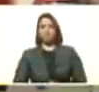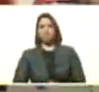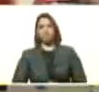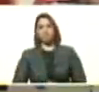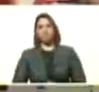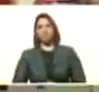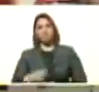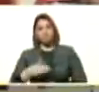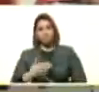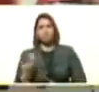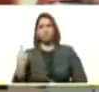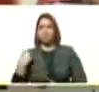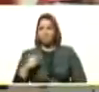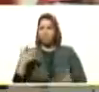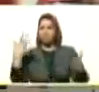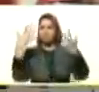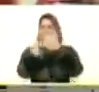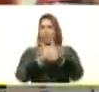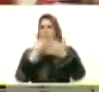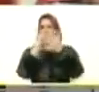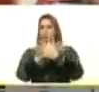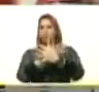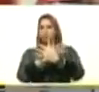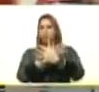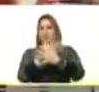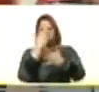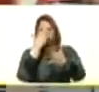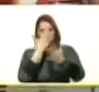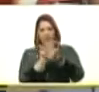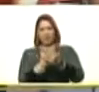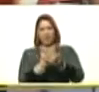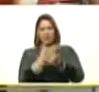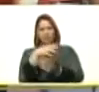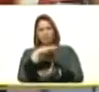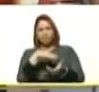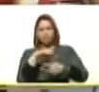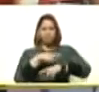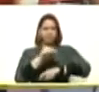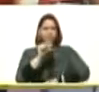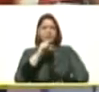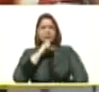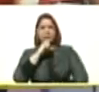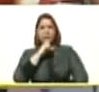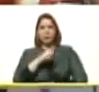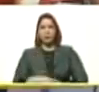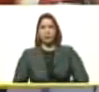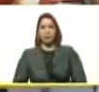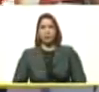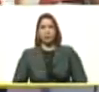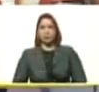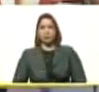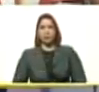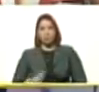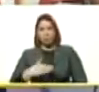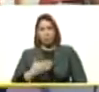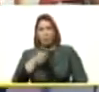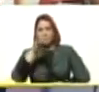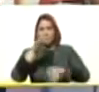que puede tender a confundirse frente a circunstancias difíciles. Uno le puede explicar al